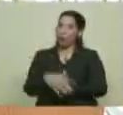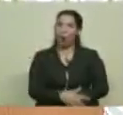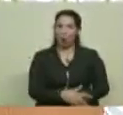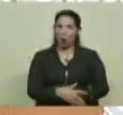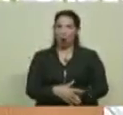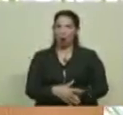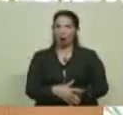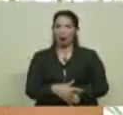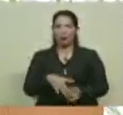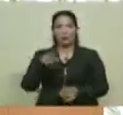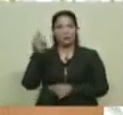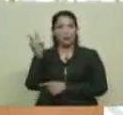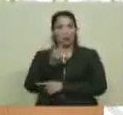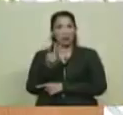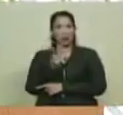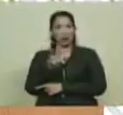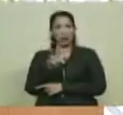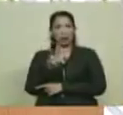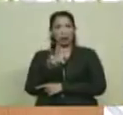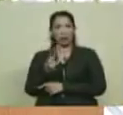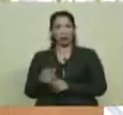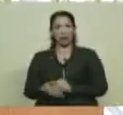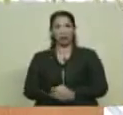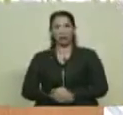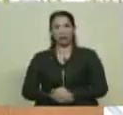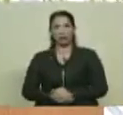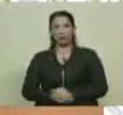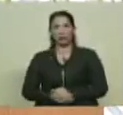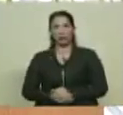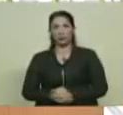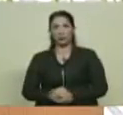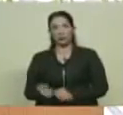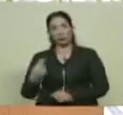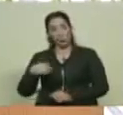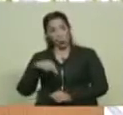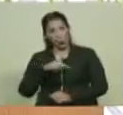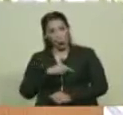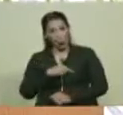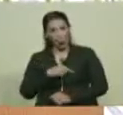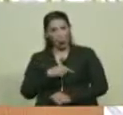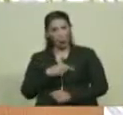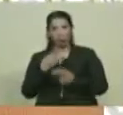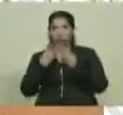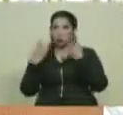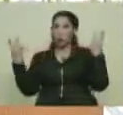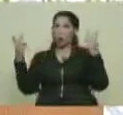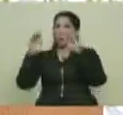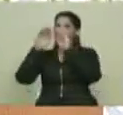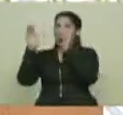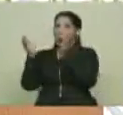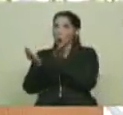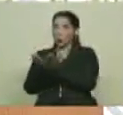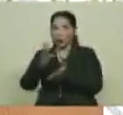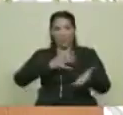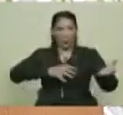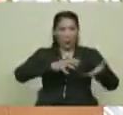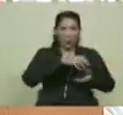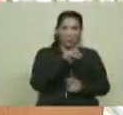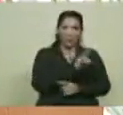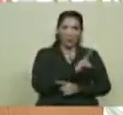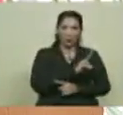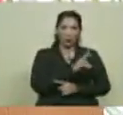internos de Venezuela. Hemos reclamado ante el mundo que los problemas de los venezolanos los